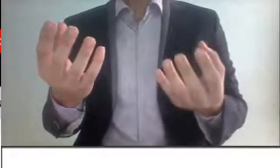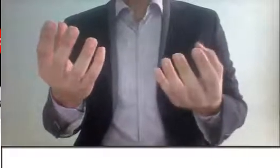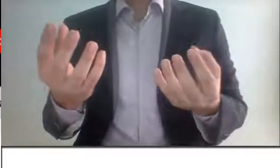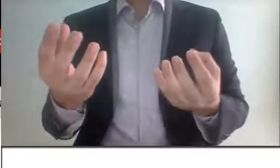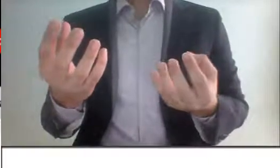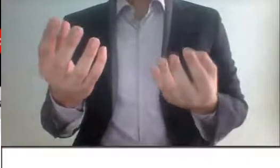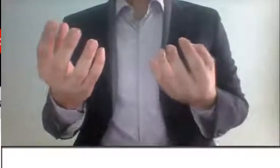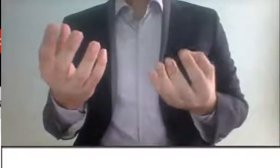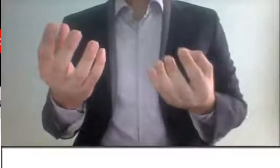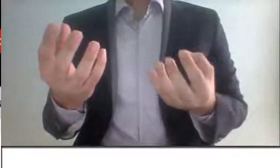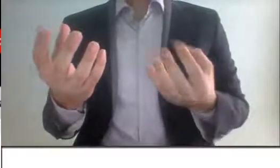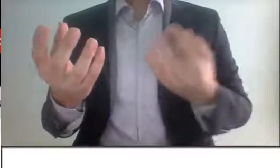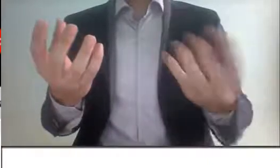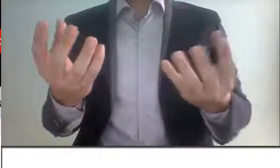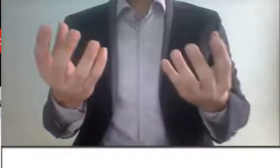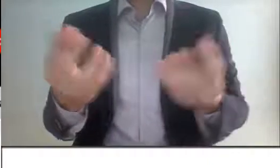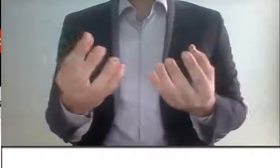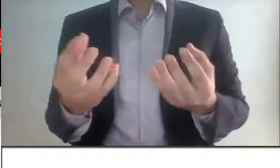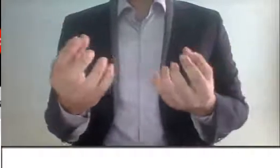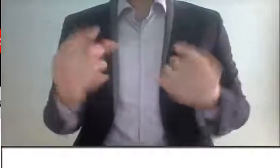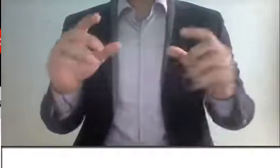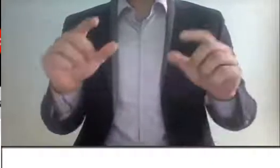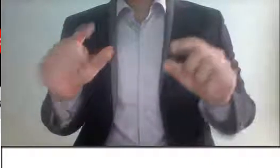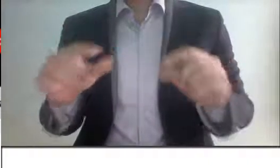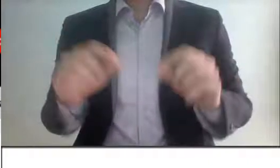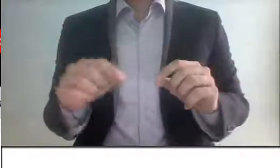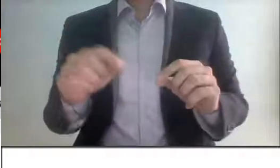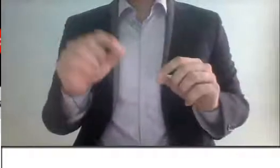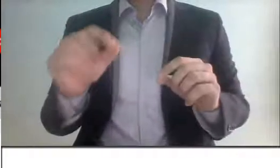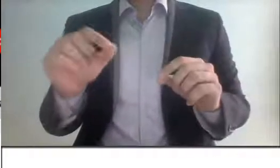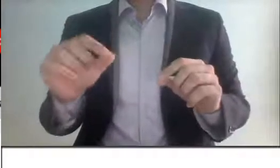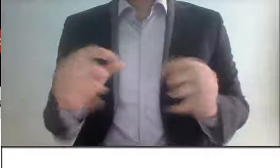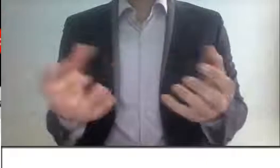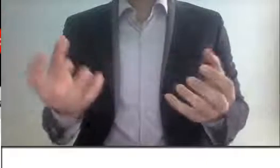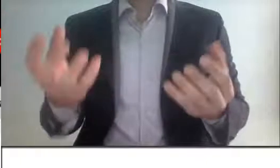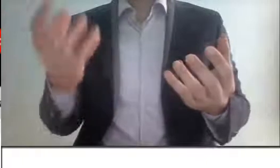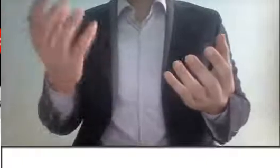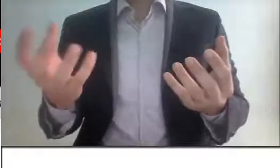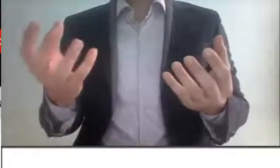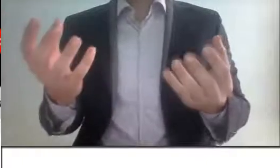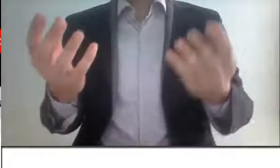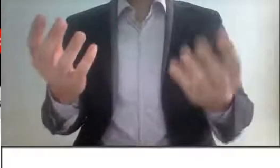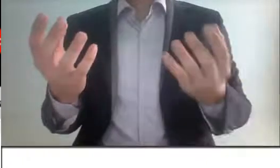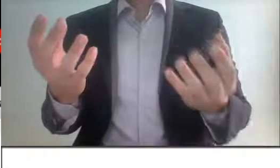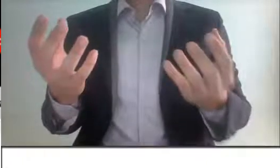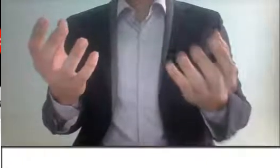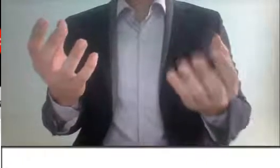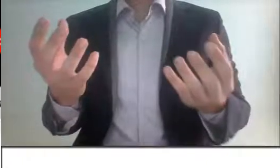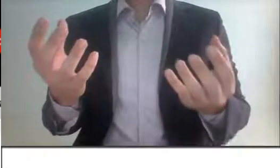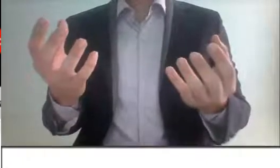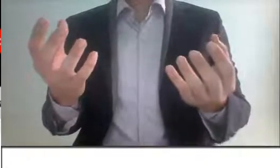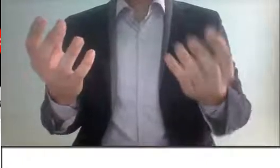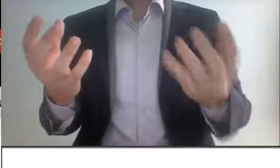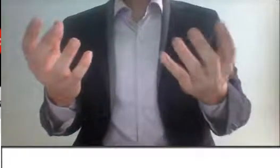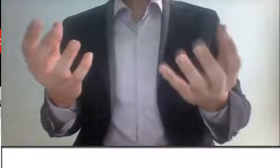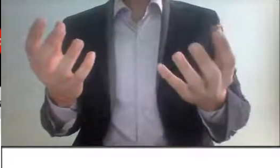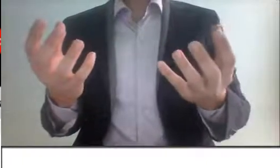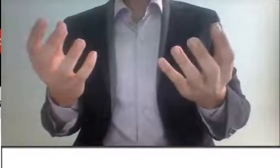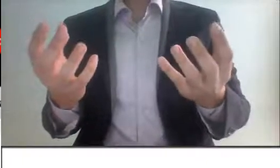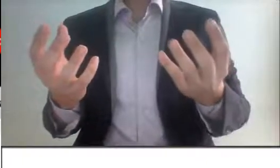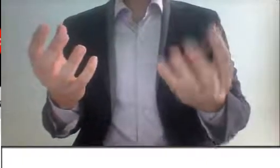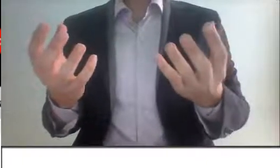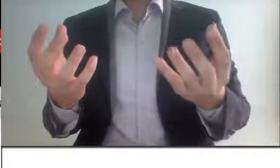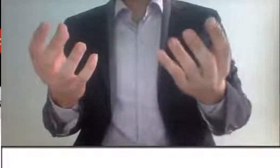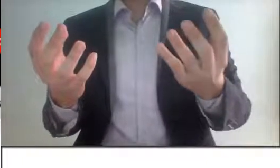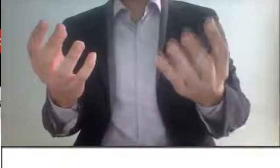son bastante mayor con relación a la que está solicitado, que es muy poca. Y en esa prácticamente, cuando se solicita un préstamo